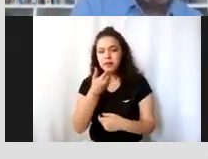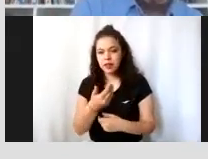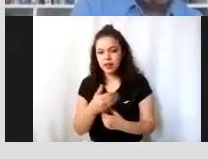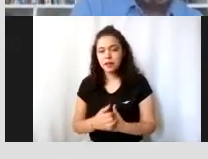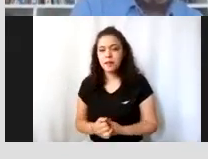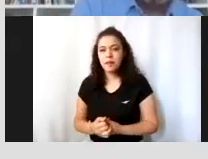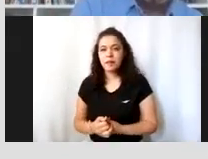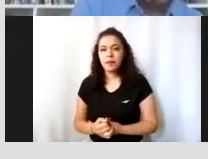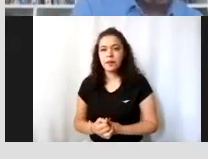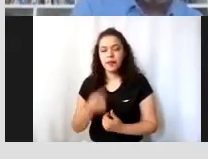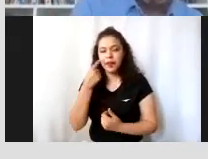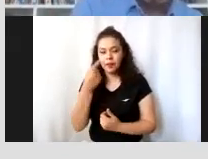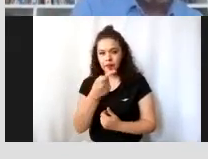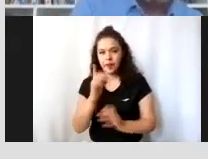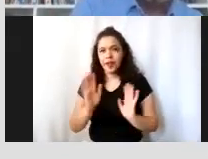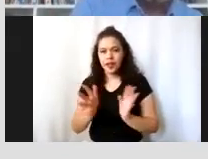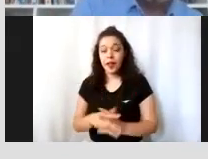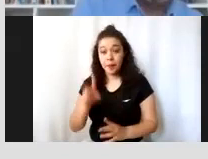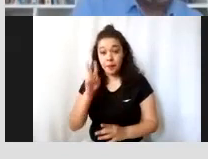está. ¿Lo ven?